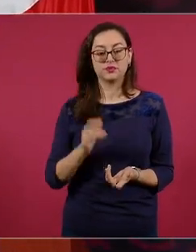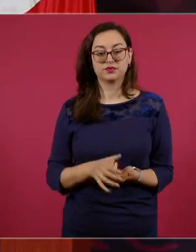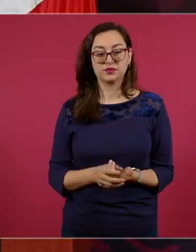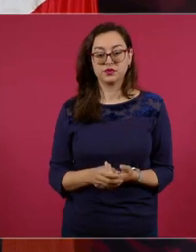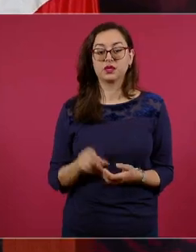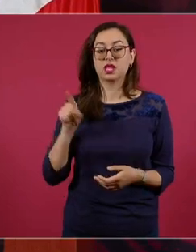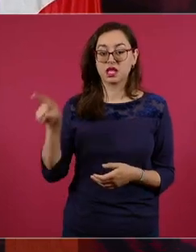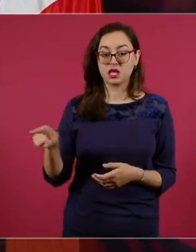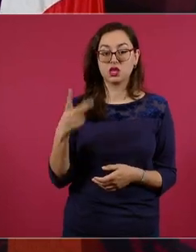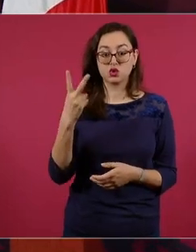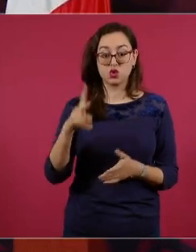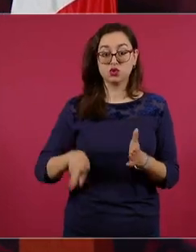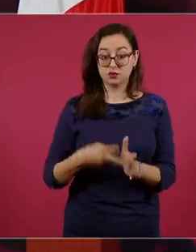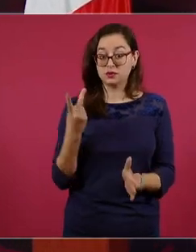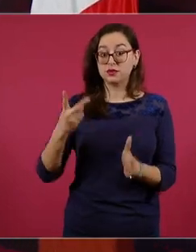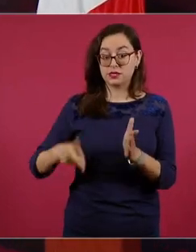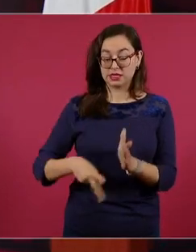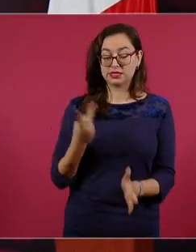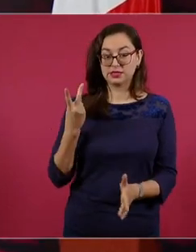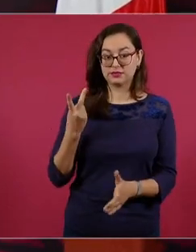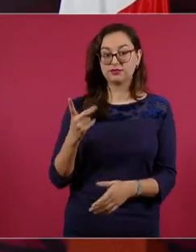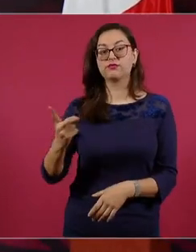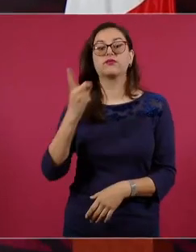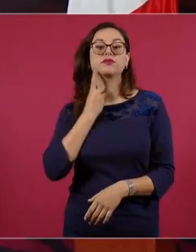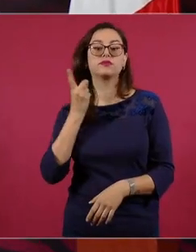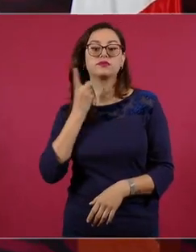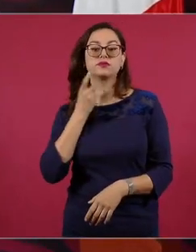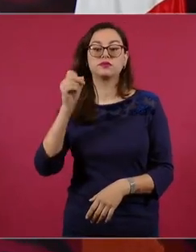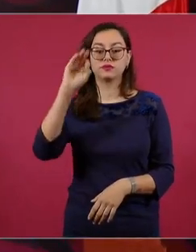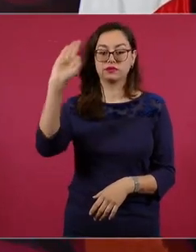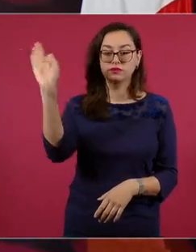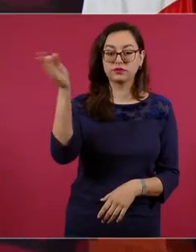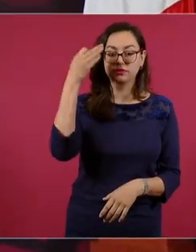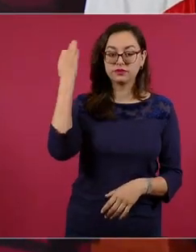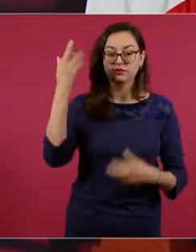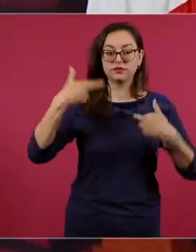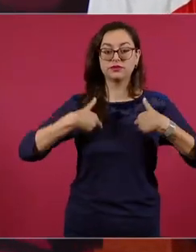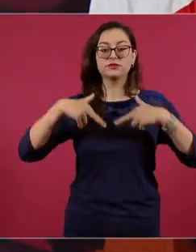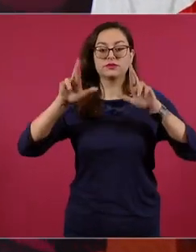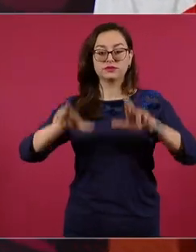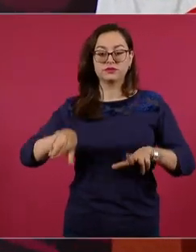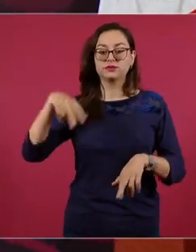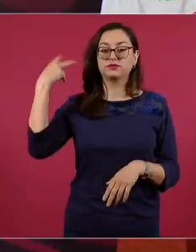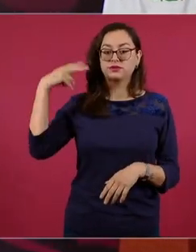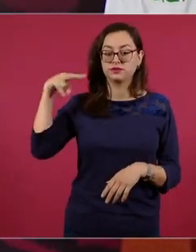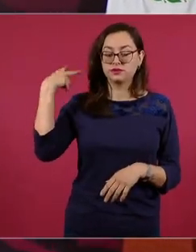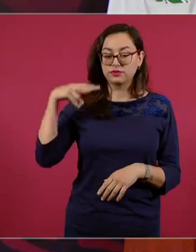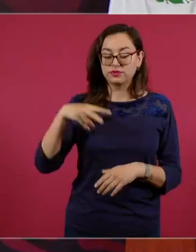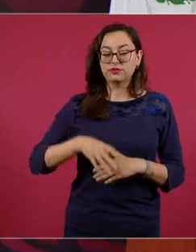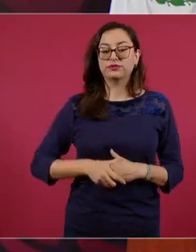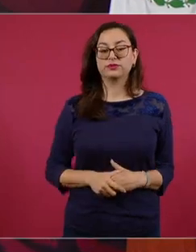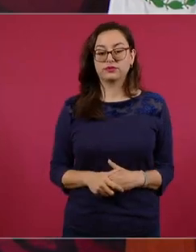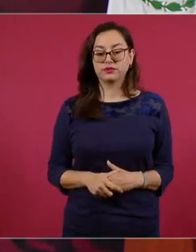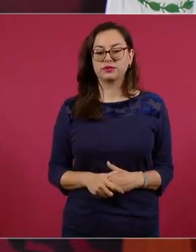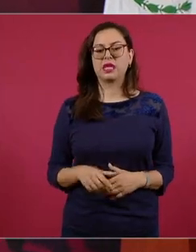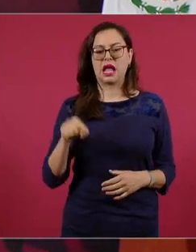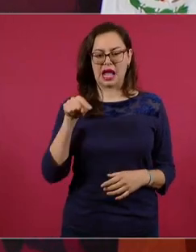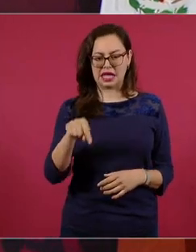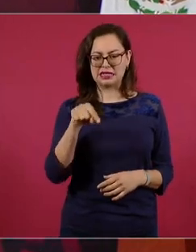dos veces diputada federal, trabajó ahí en